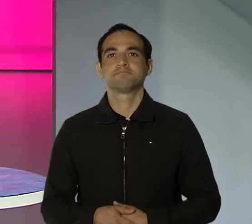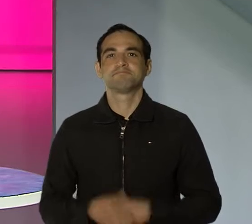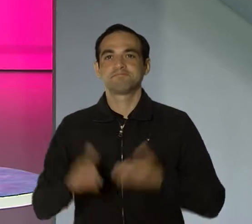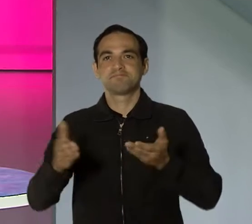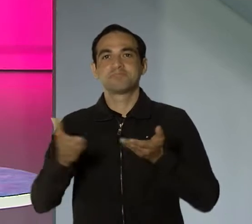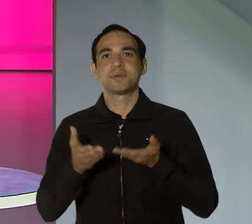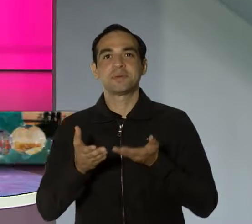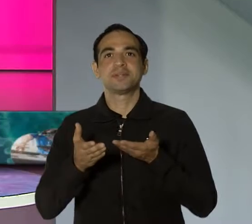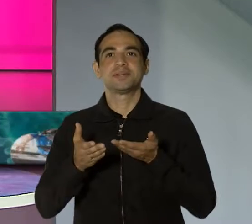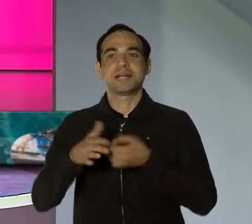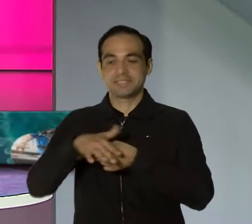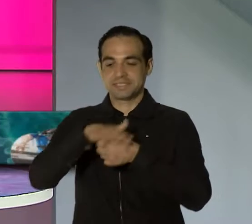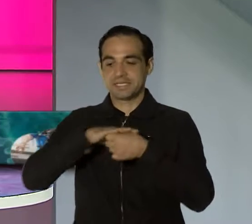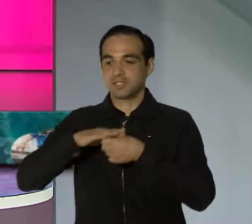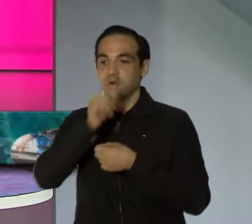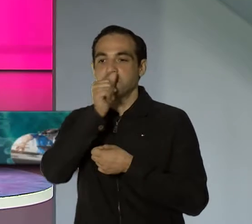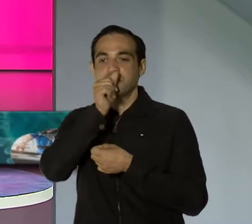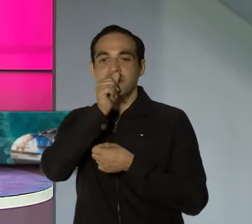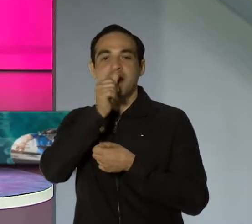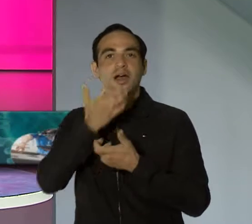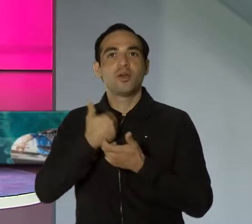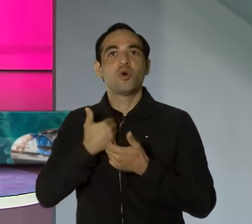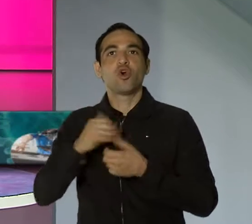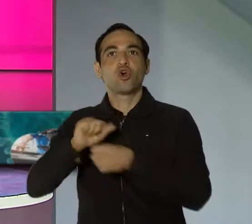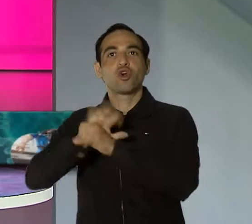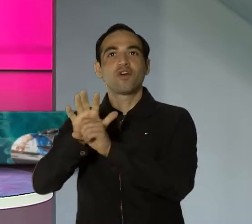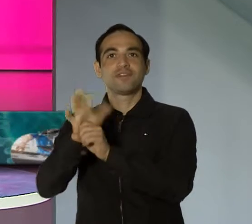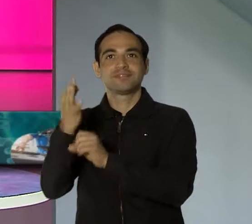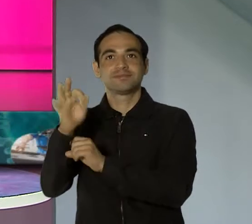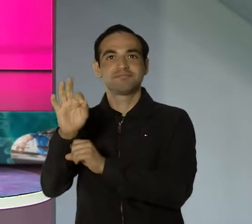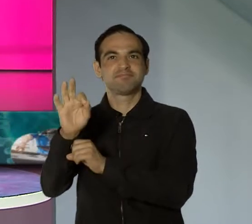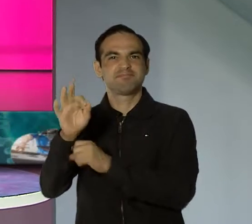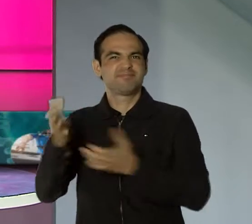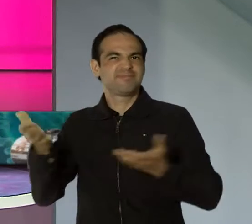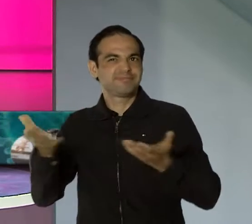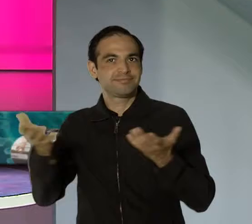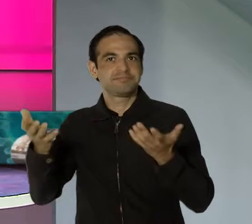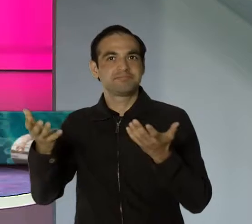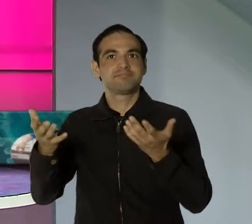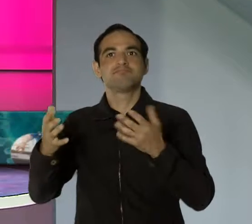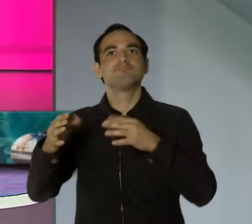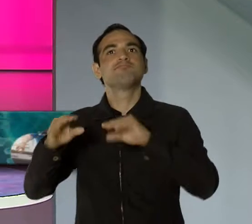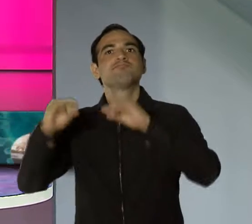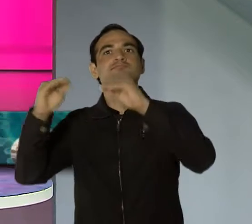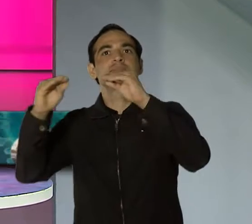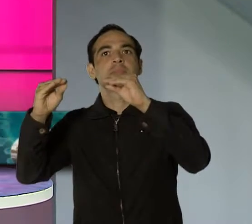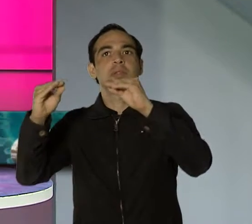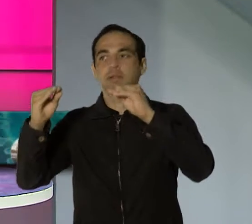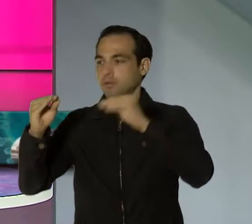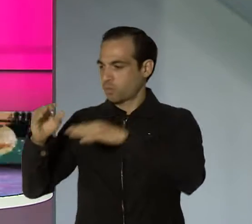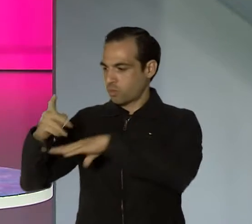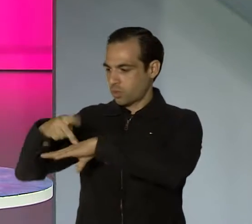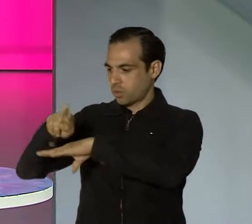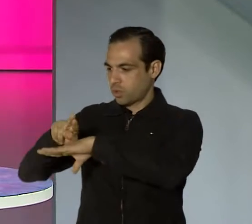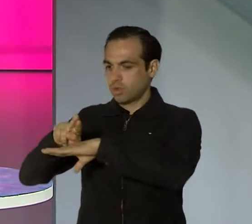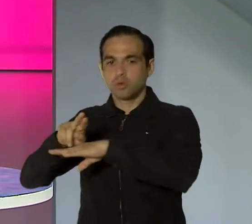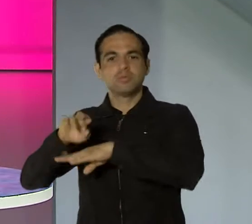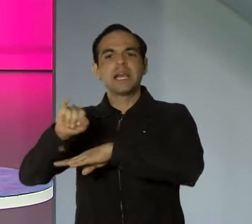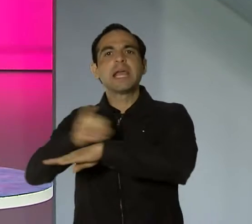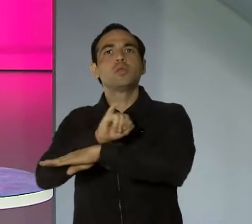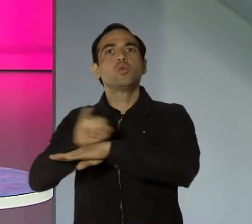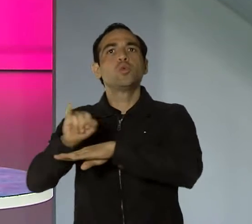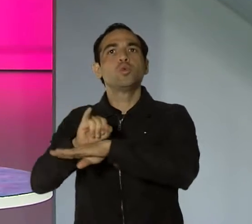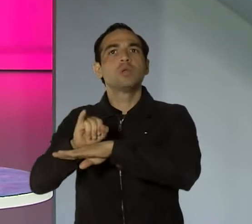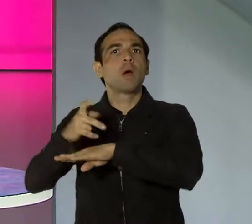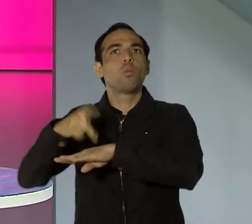Bienvenidos al sector privado COVID-19, espacio donde damos a conocer qué es lo que está ocurriendo en la industria puertorriqueña durante la pandemia. Uno